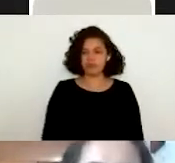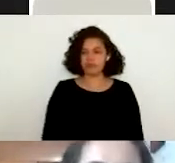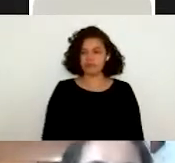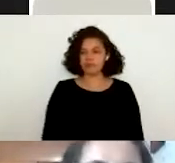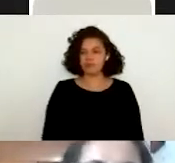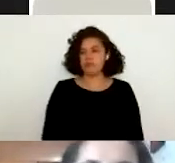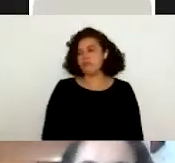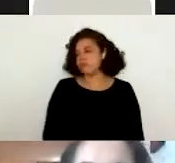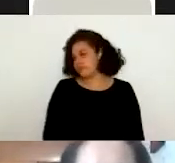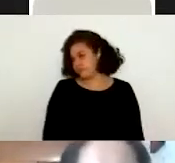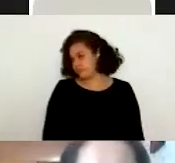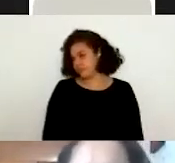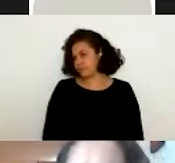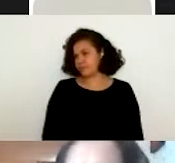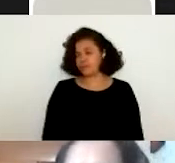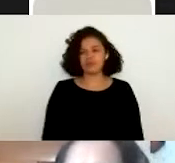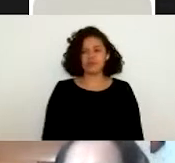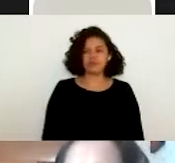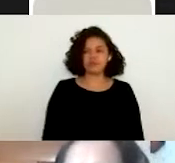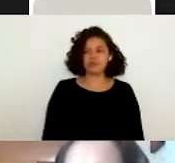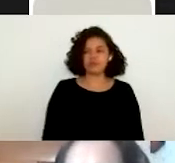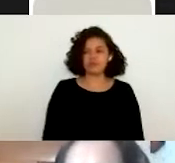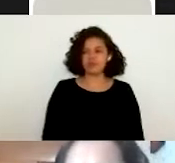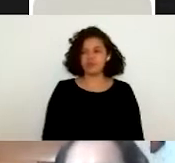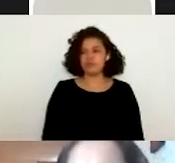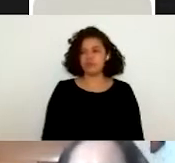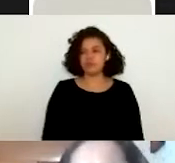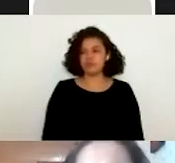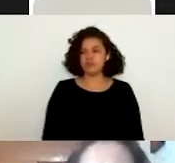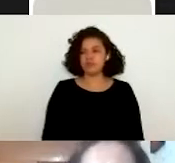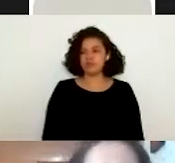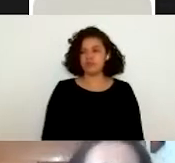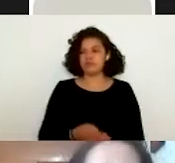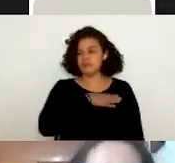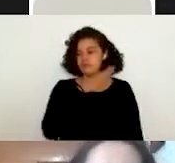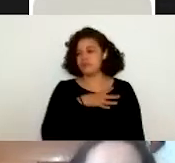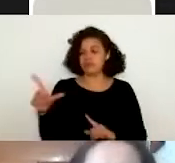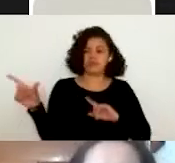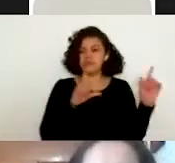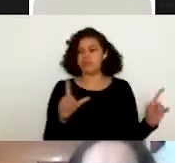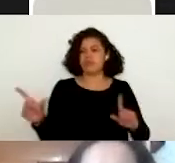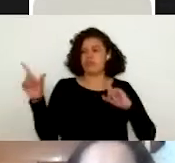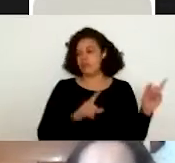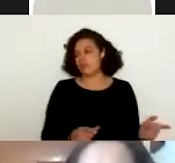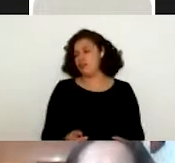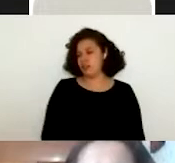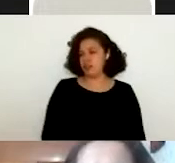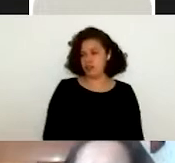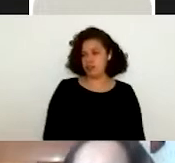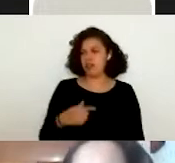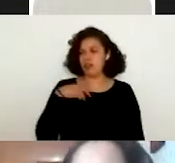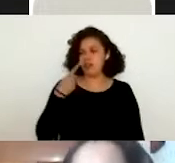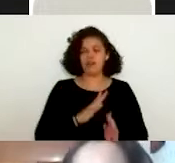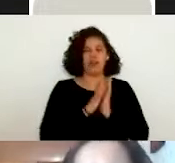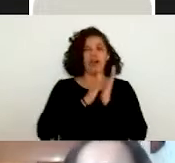Bueno, si no es así, pues entonces en las láminas siguientes también les voy a pedir un poco de su